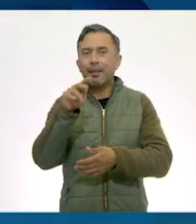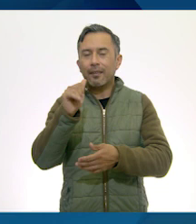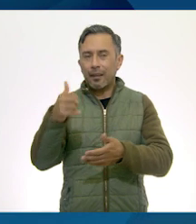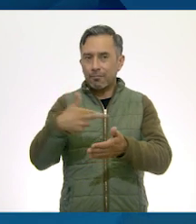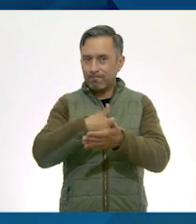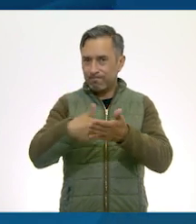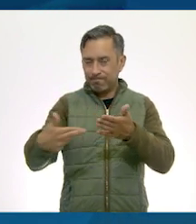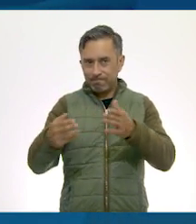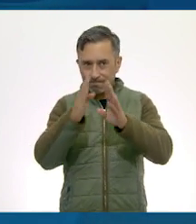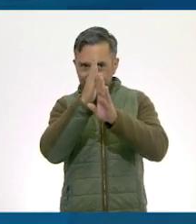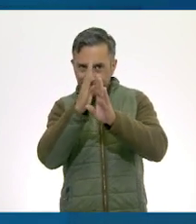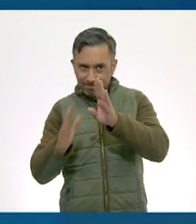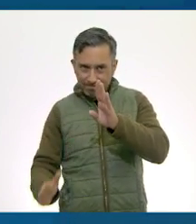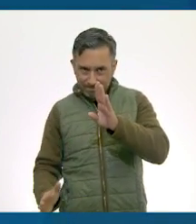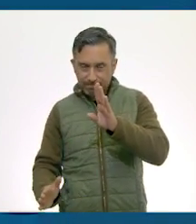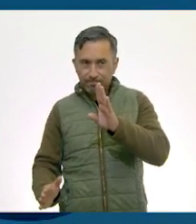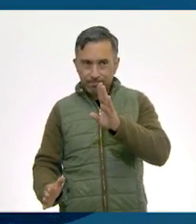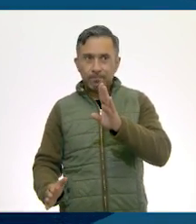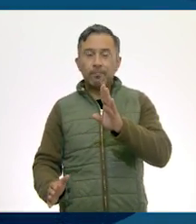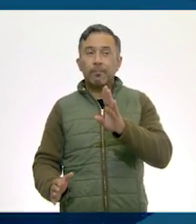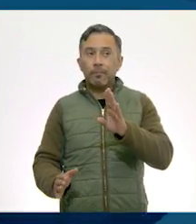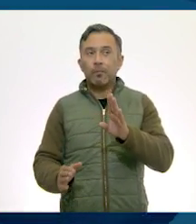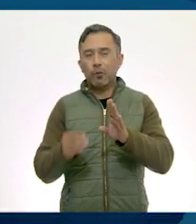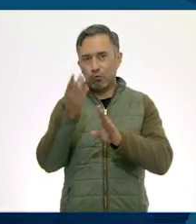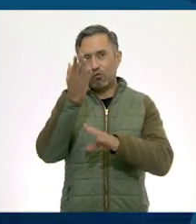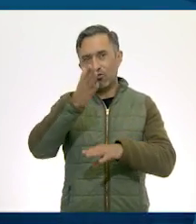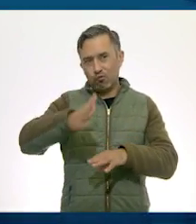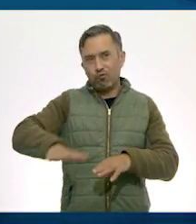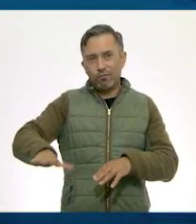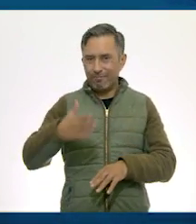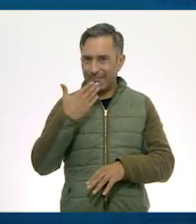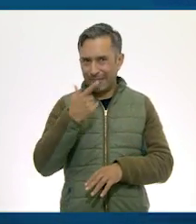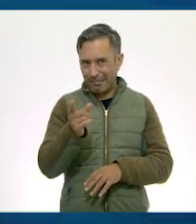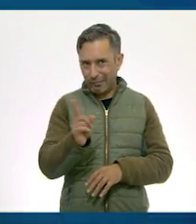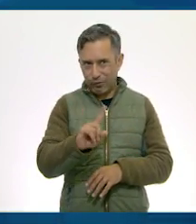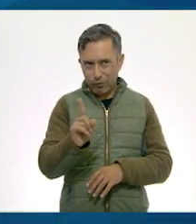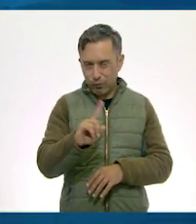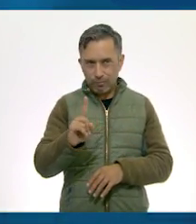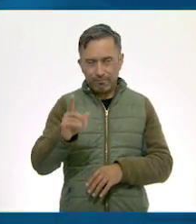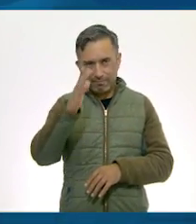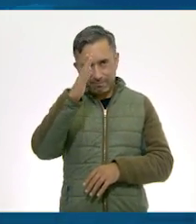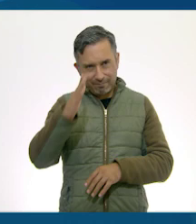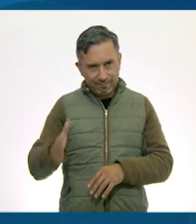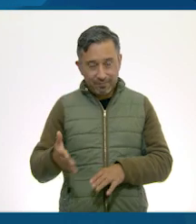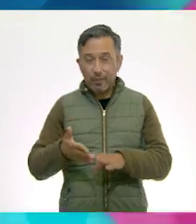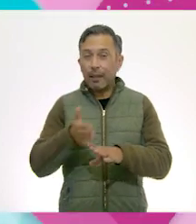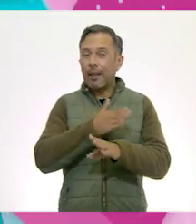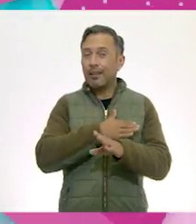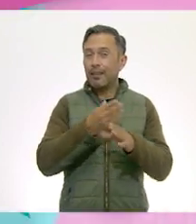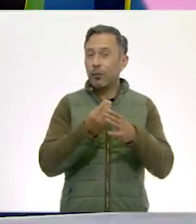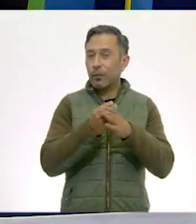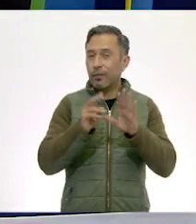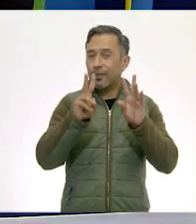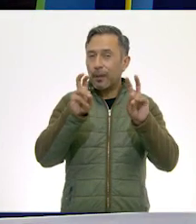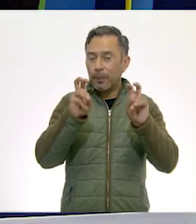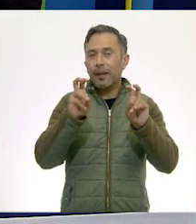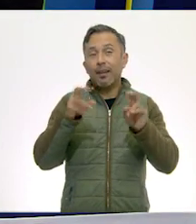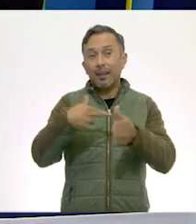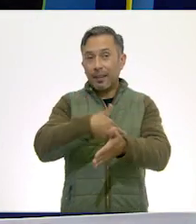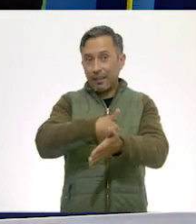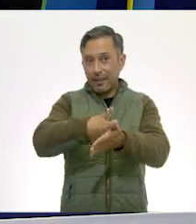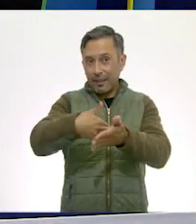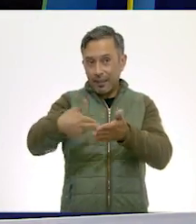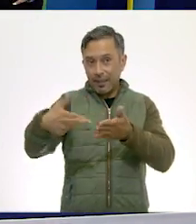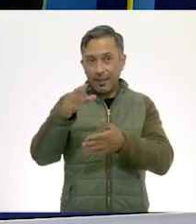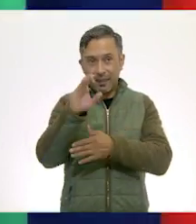la clase. Como sabemos desde el principio, nuestro tema eran líneas rectas y en la Torre